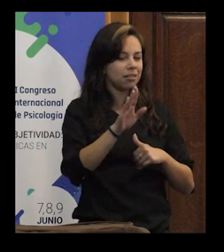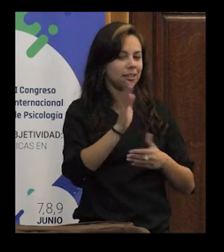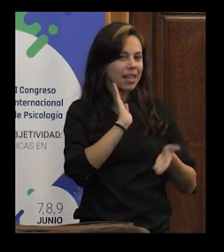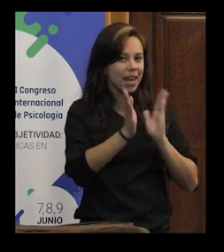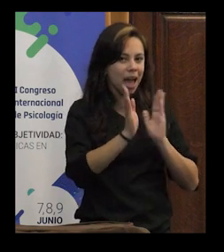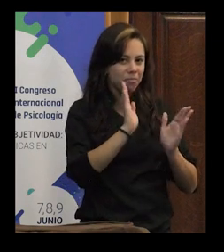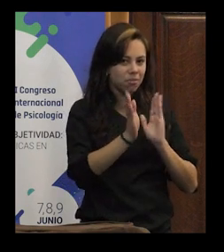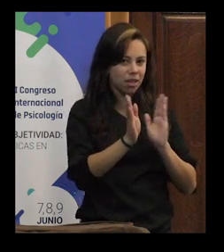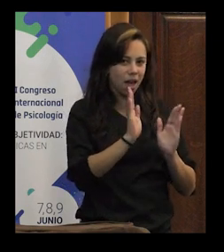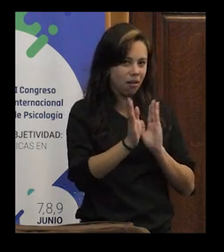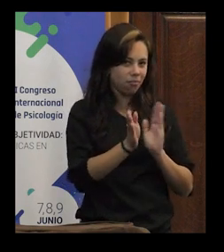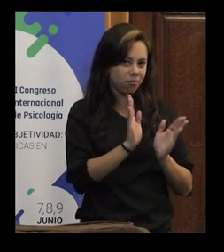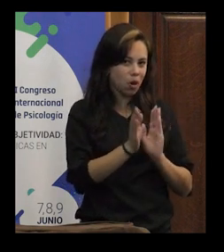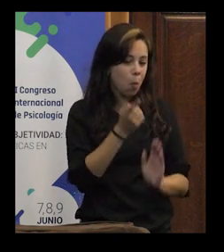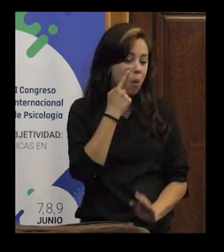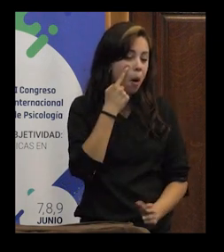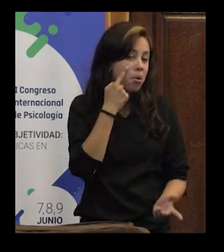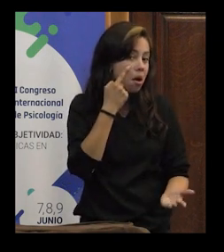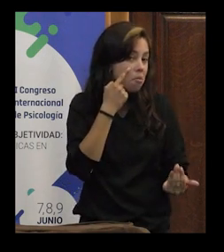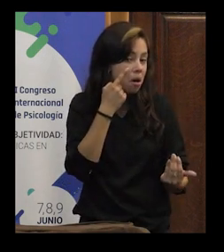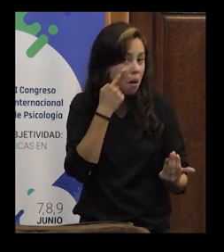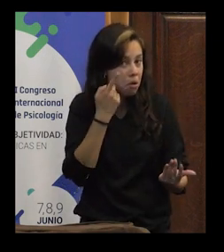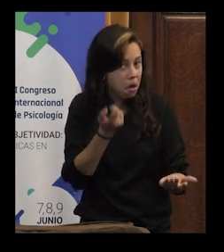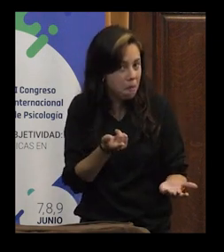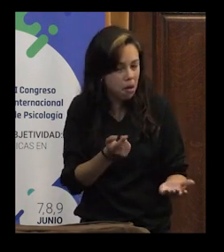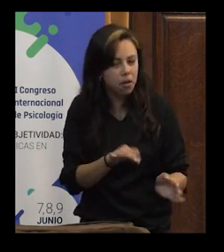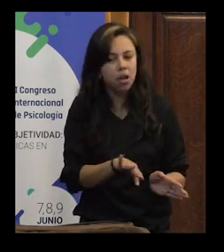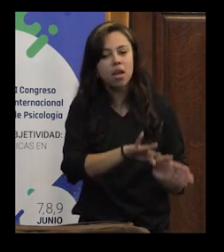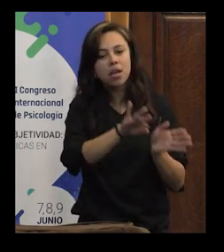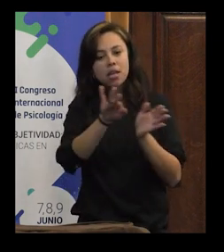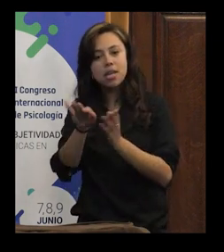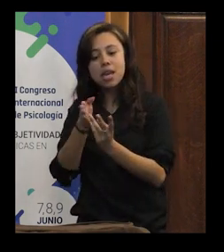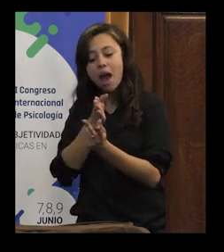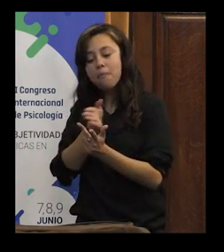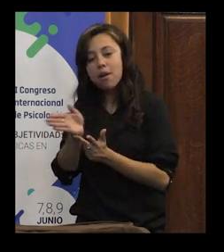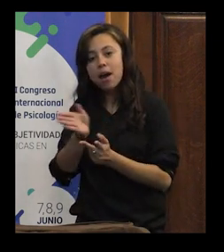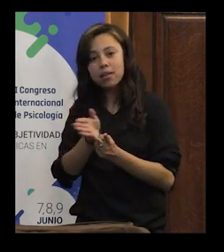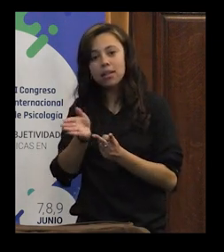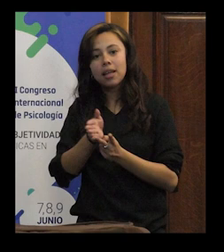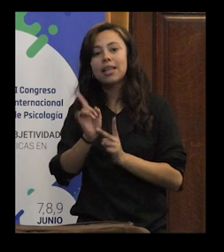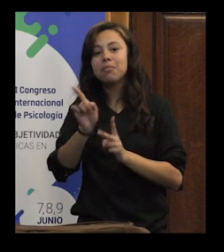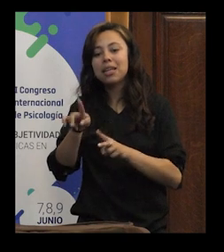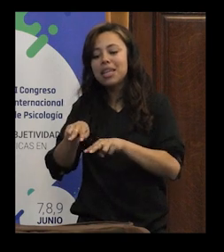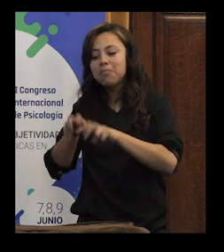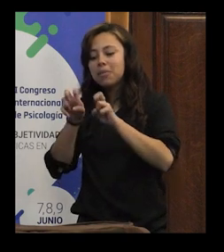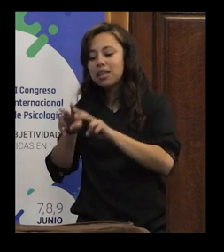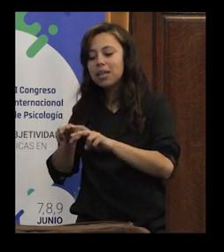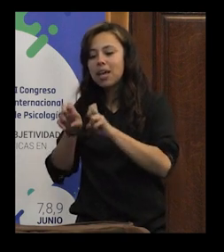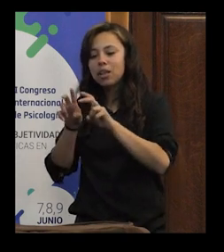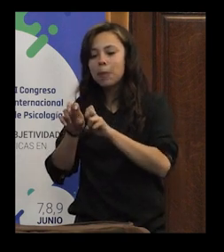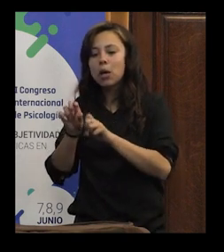experimentales. Y también la investigación con embriones.